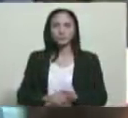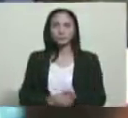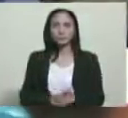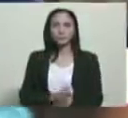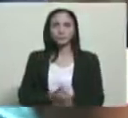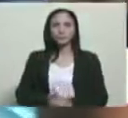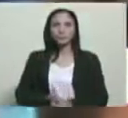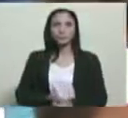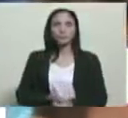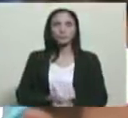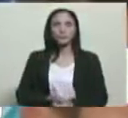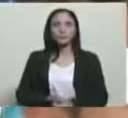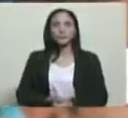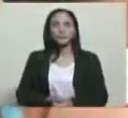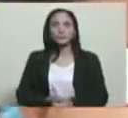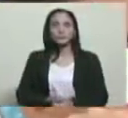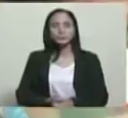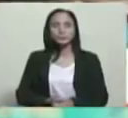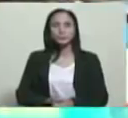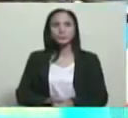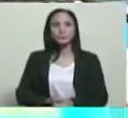Ahora vamos a pasar